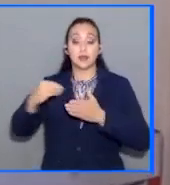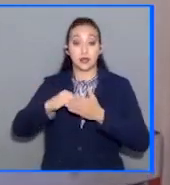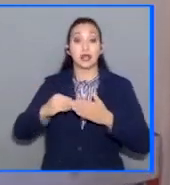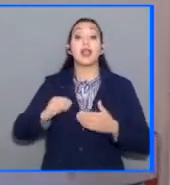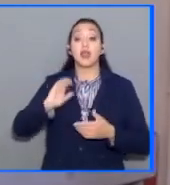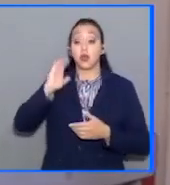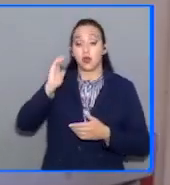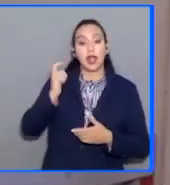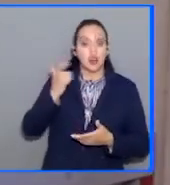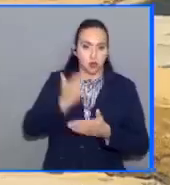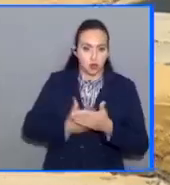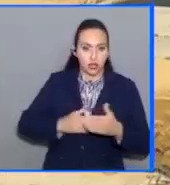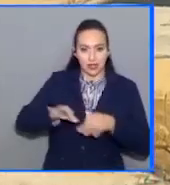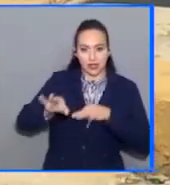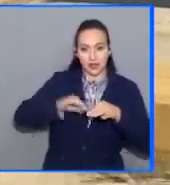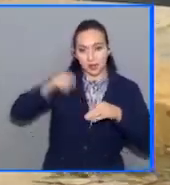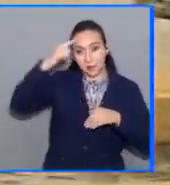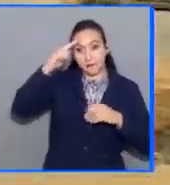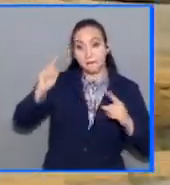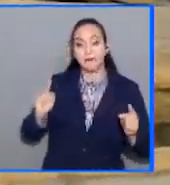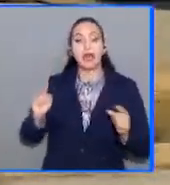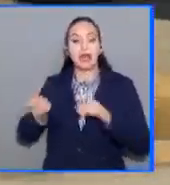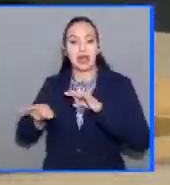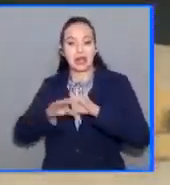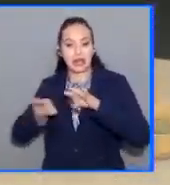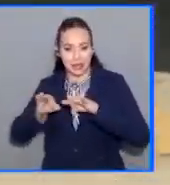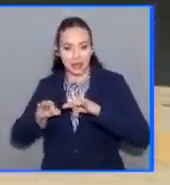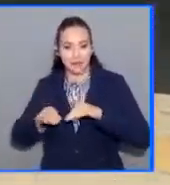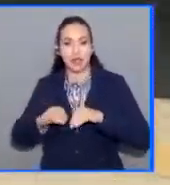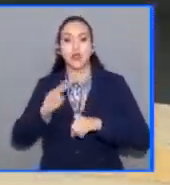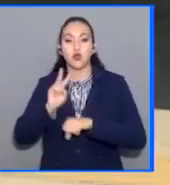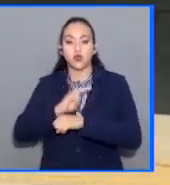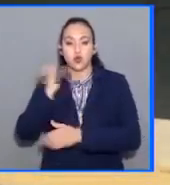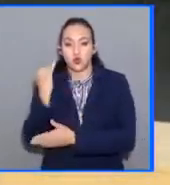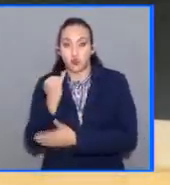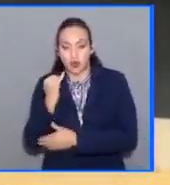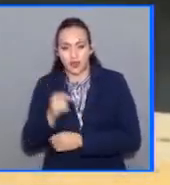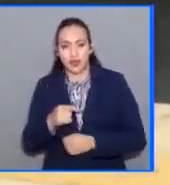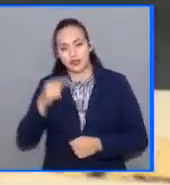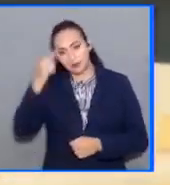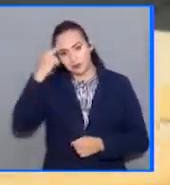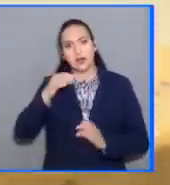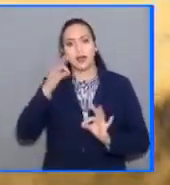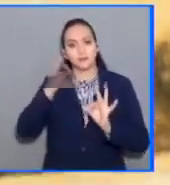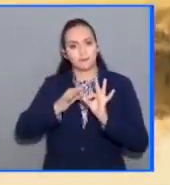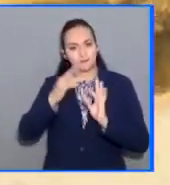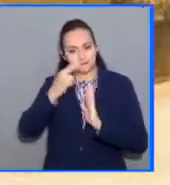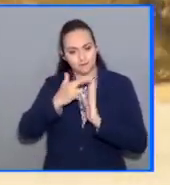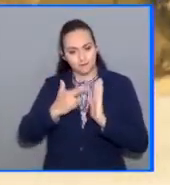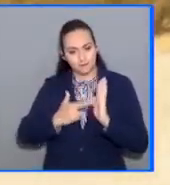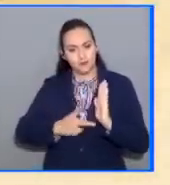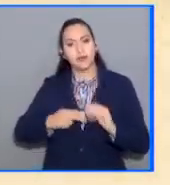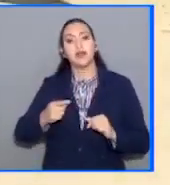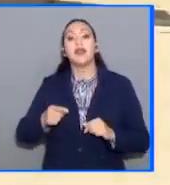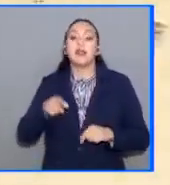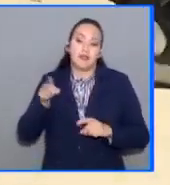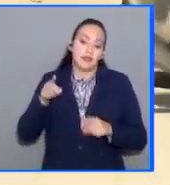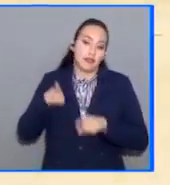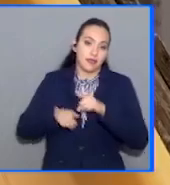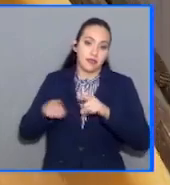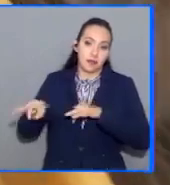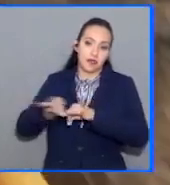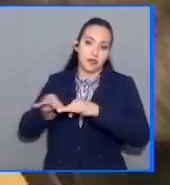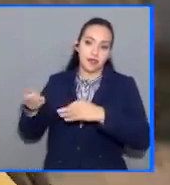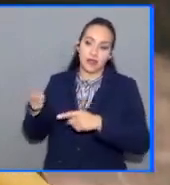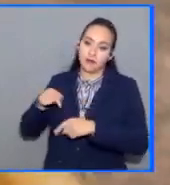ejecutarlos con elementos propios suficientes para cumplir las obligaciones que deriven de las relaciones con sus trabajadores.